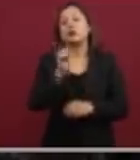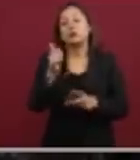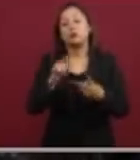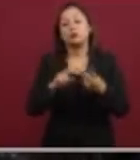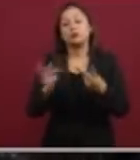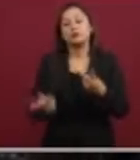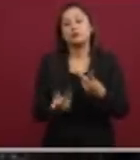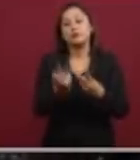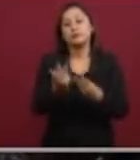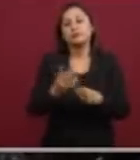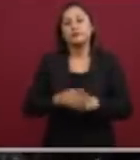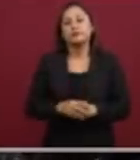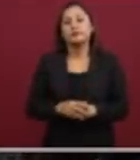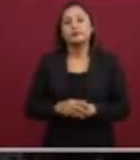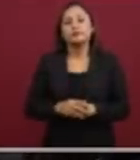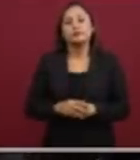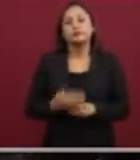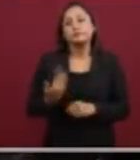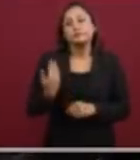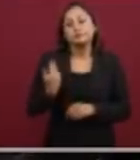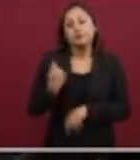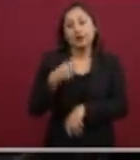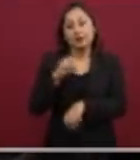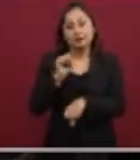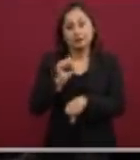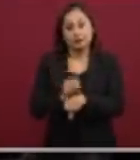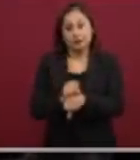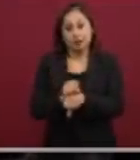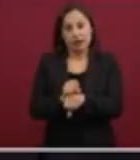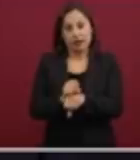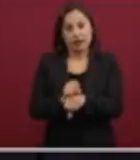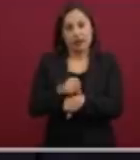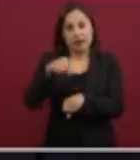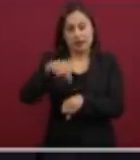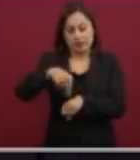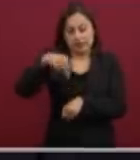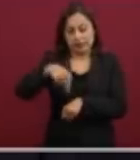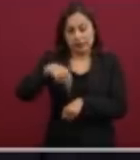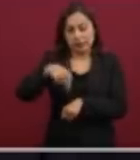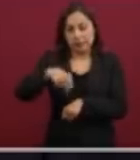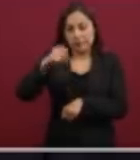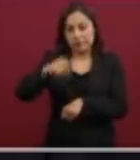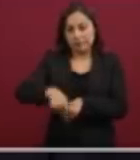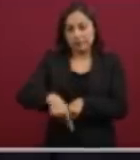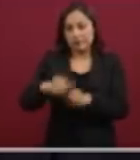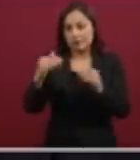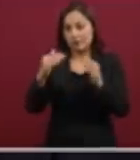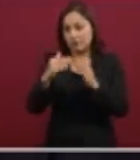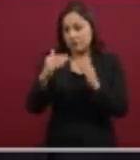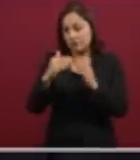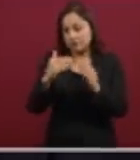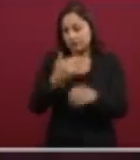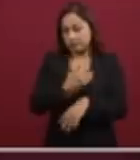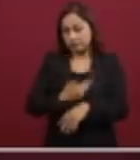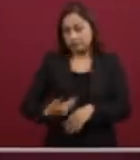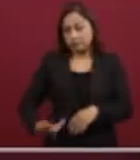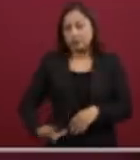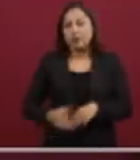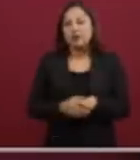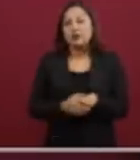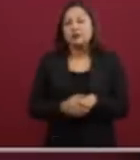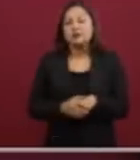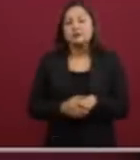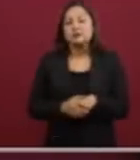últimas semanas, incluso aquí frente al Palacio Nacional, se han instalado varios grupos